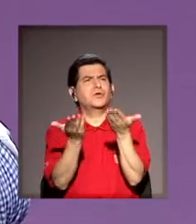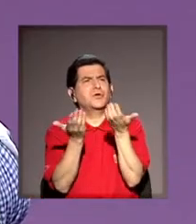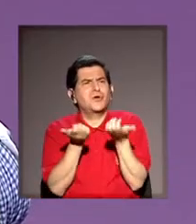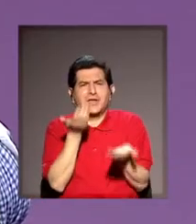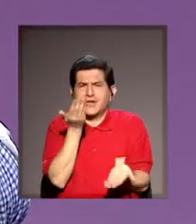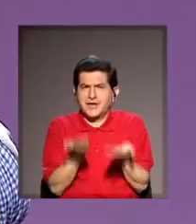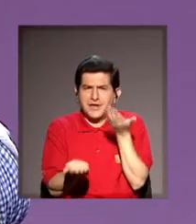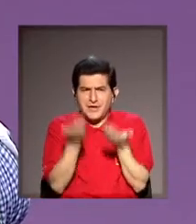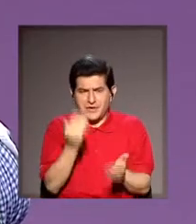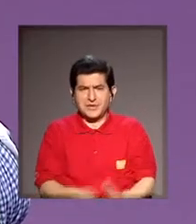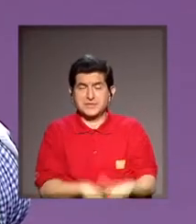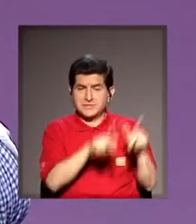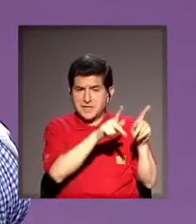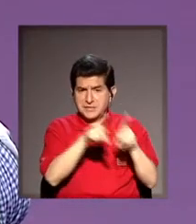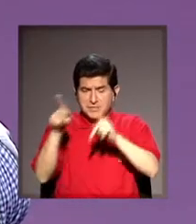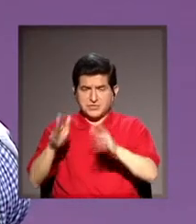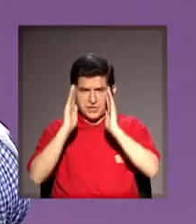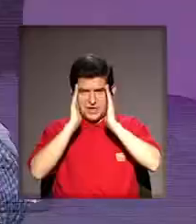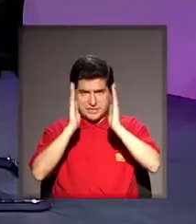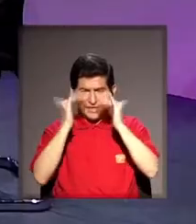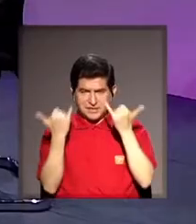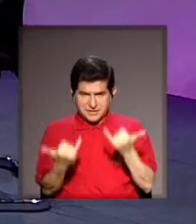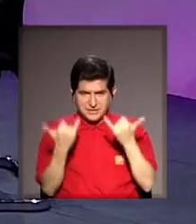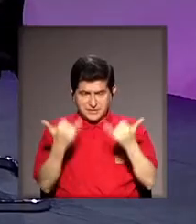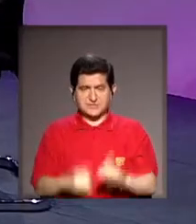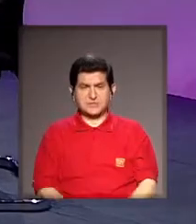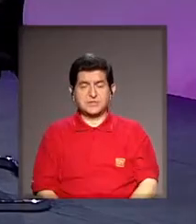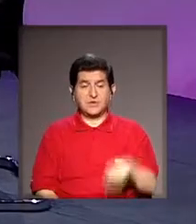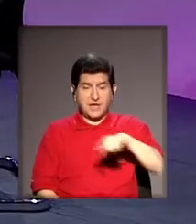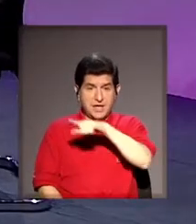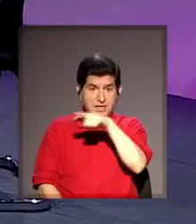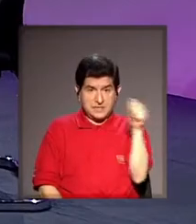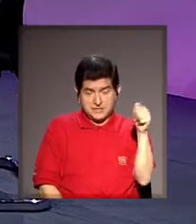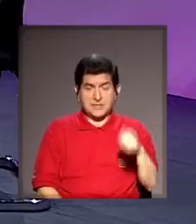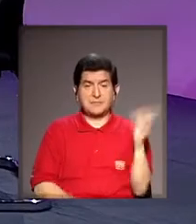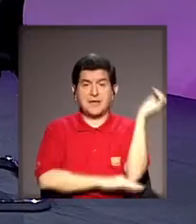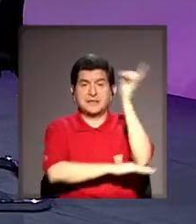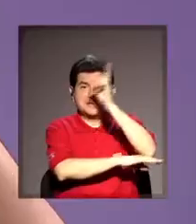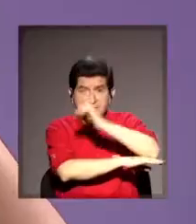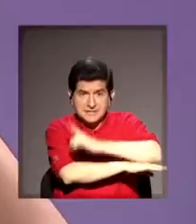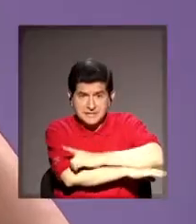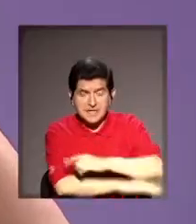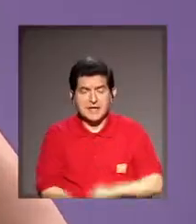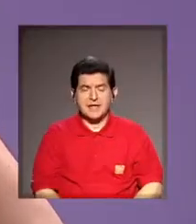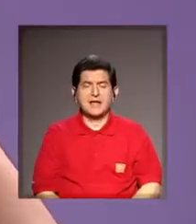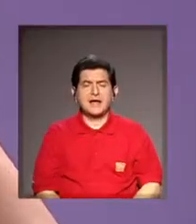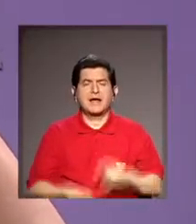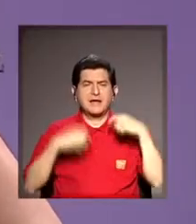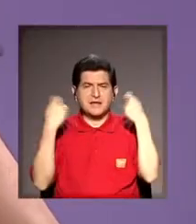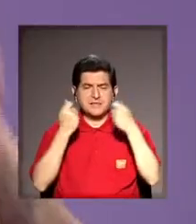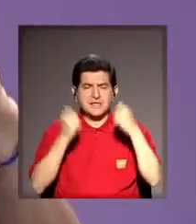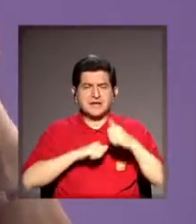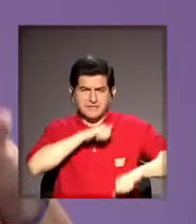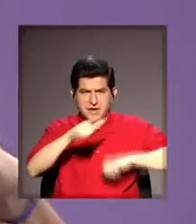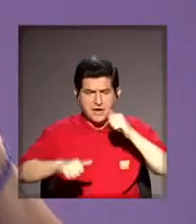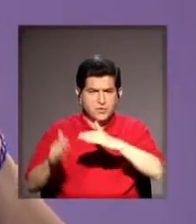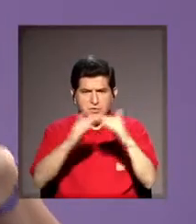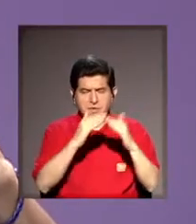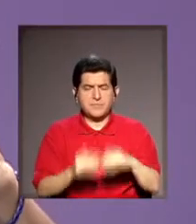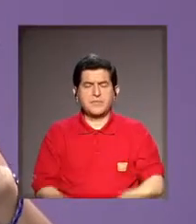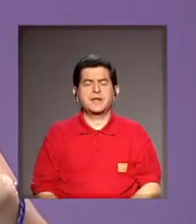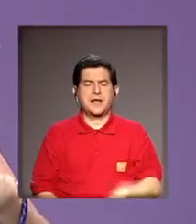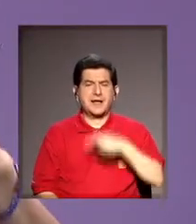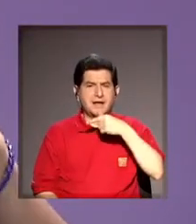como tal vez para las personas que nos están escuchando que este mes celebramos un día y conmemoramos la lucha de la población gay